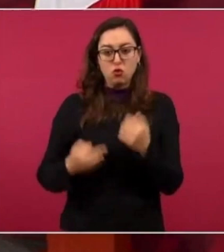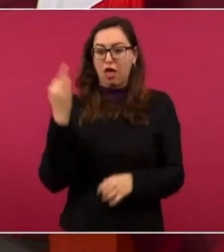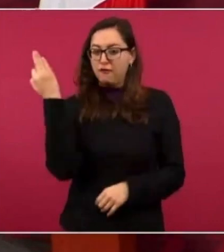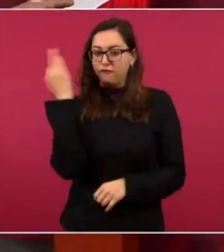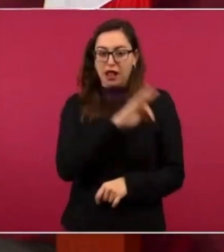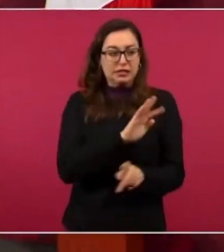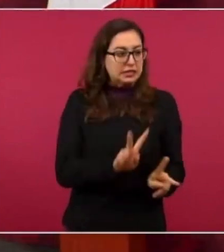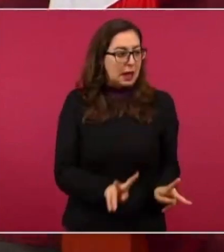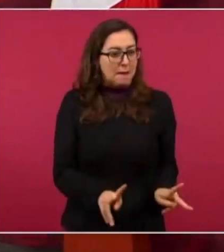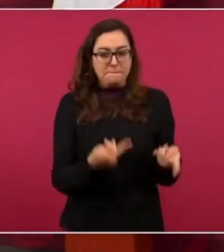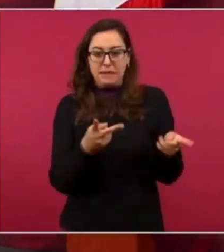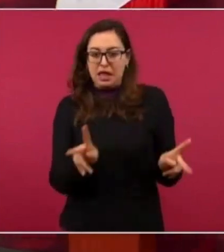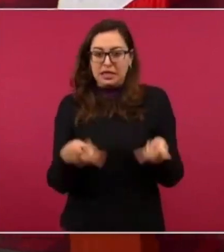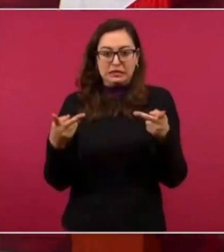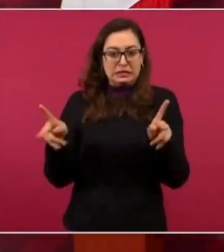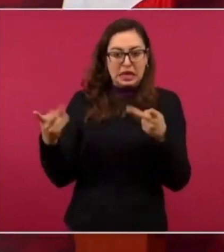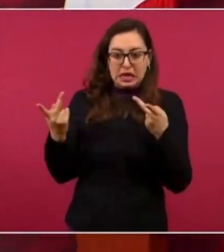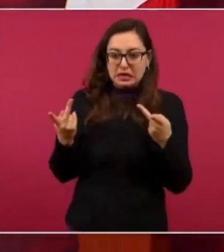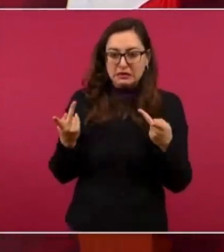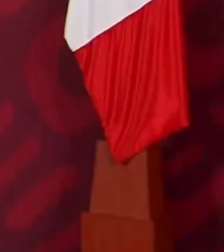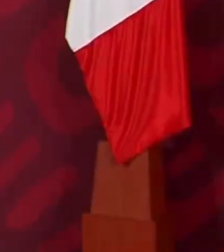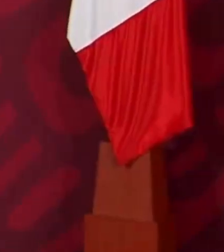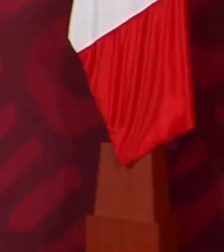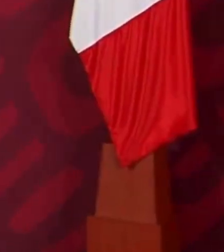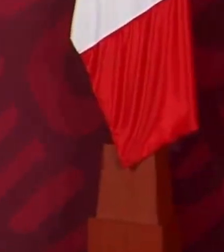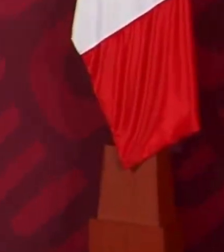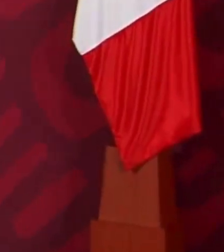digan lo que digan,